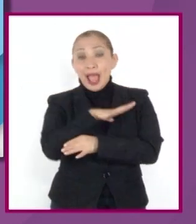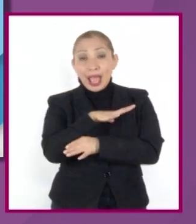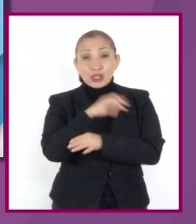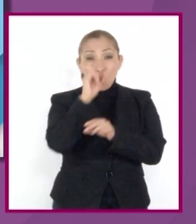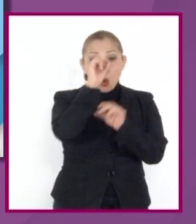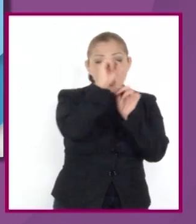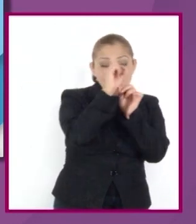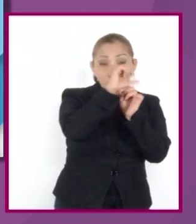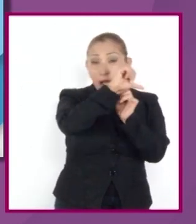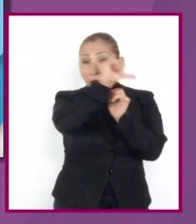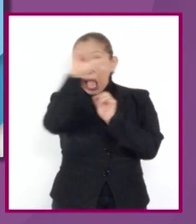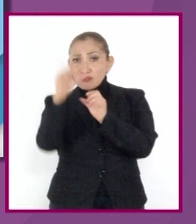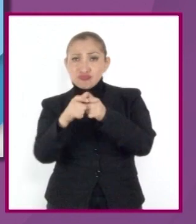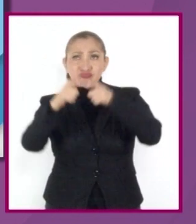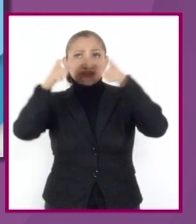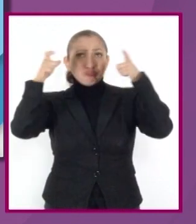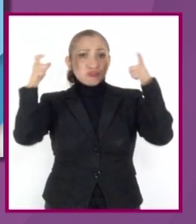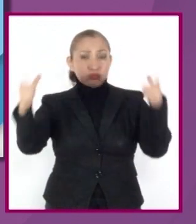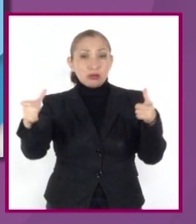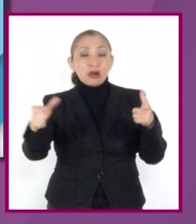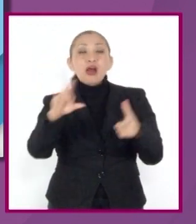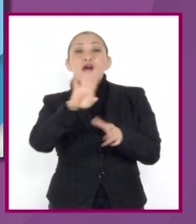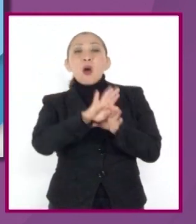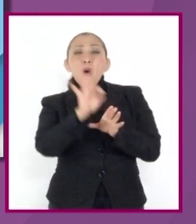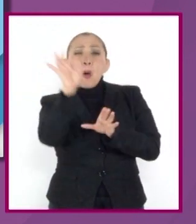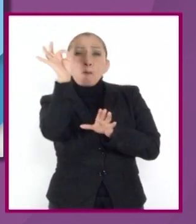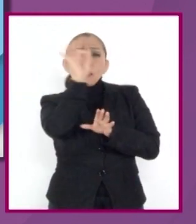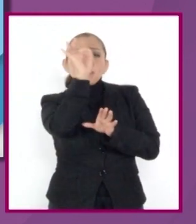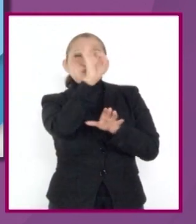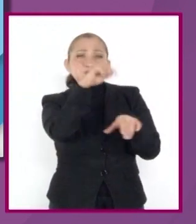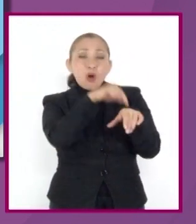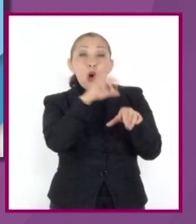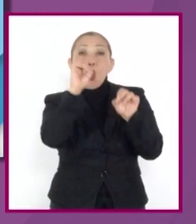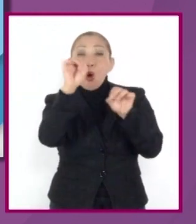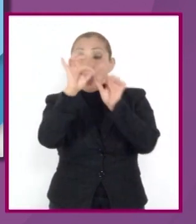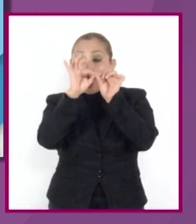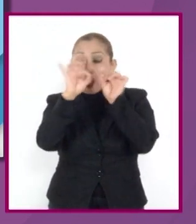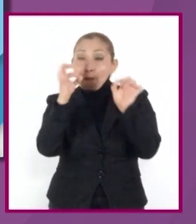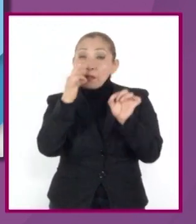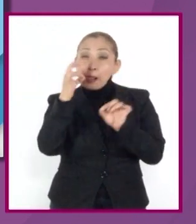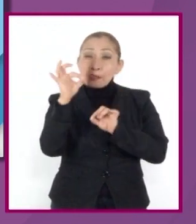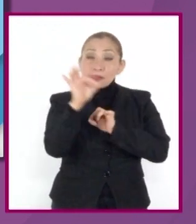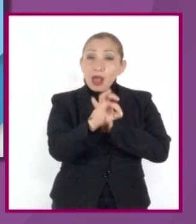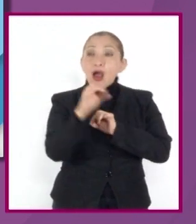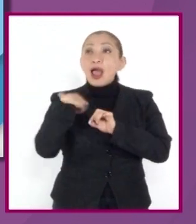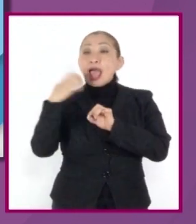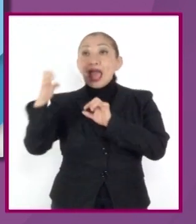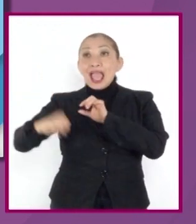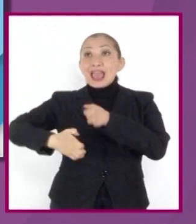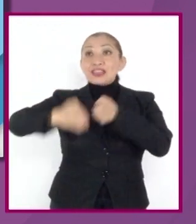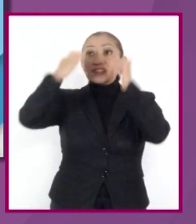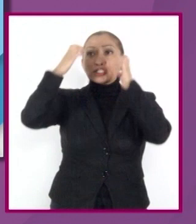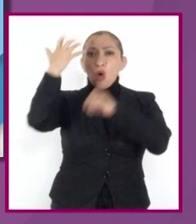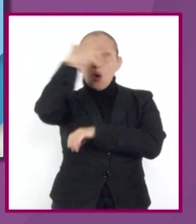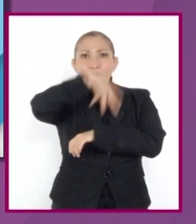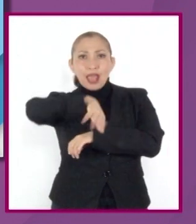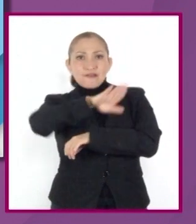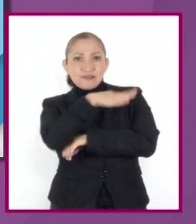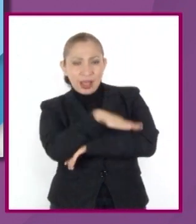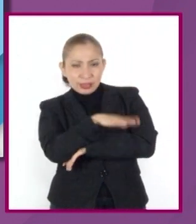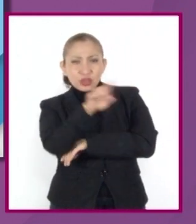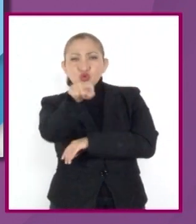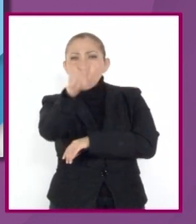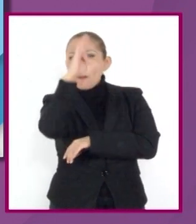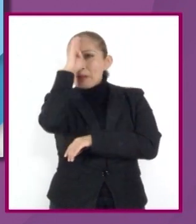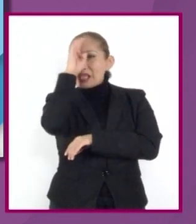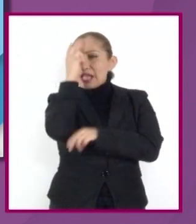micro hasta lo macro, como un mosquito o un alfiler, hasta un edificio o un elefante. Les invito a